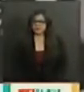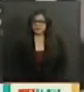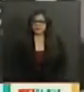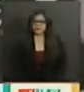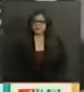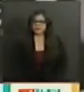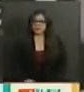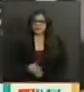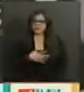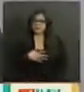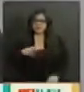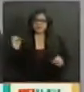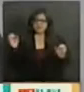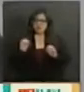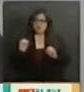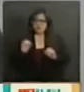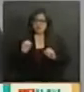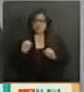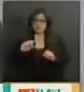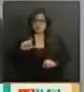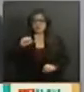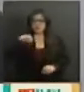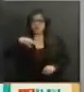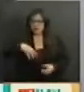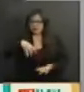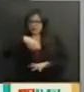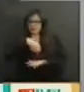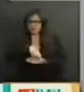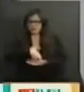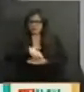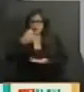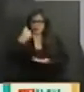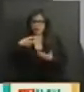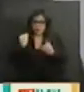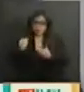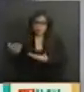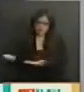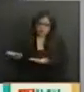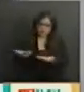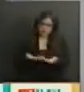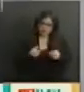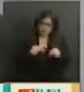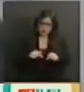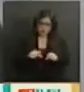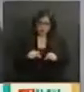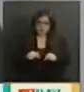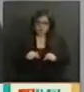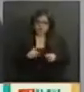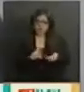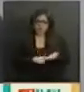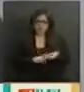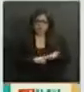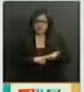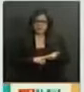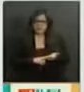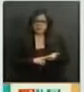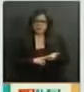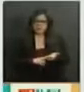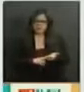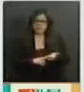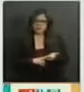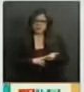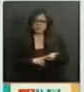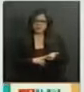A mí me parece en el fondo que el GAM era lo único que podía acoger esto, porque realmente va mucho